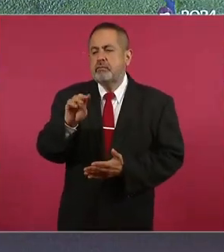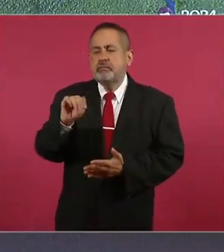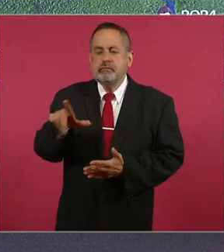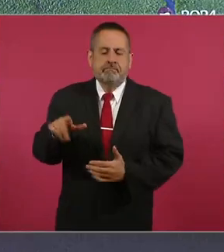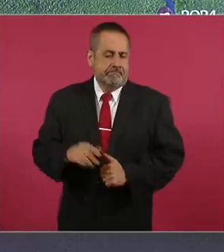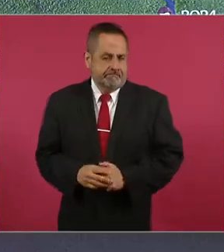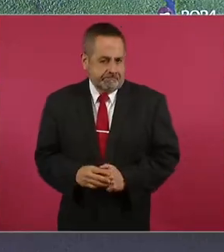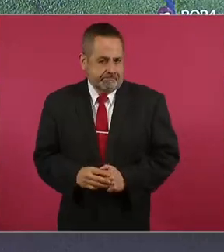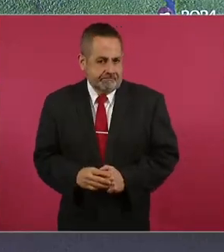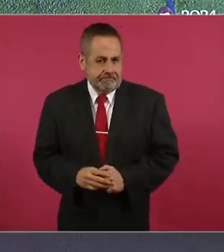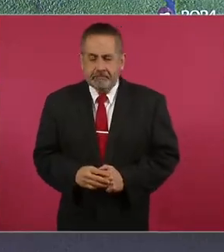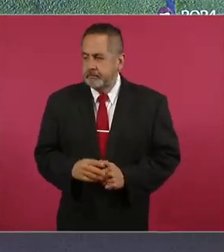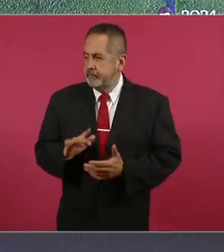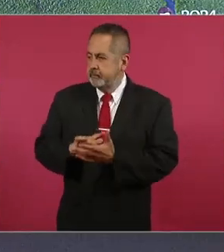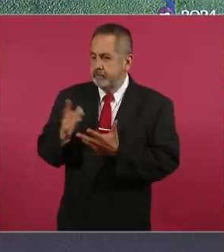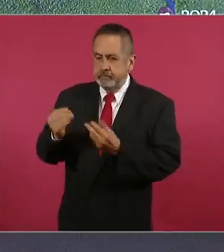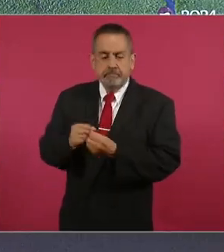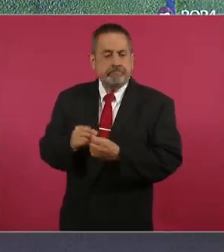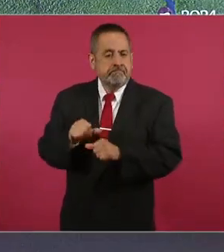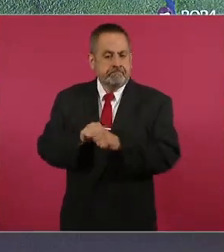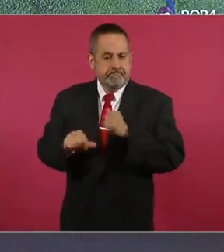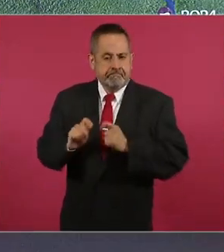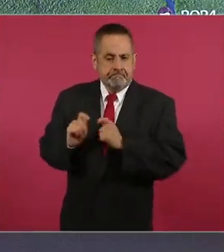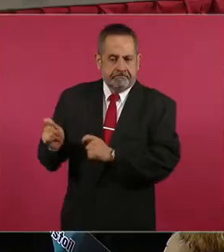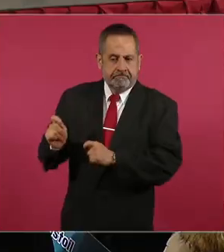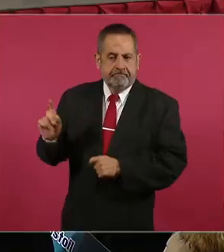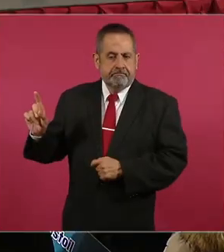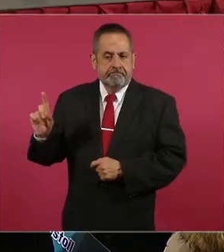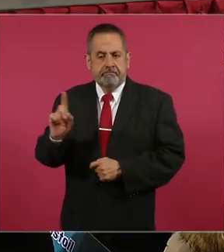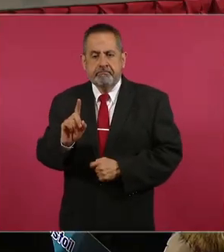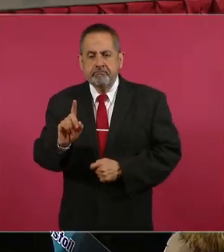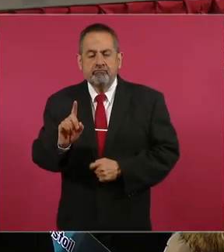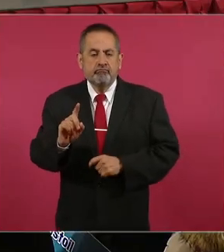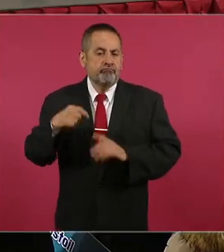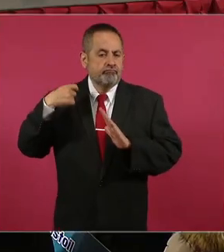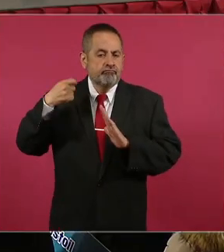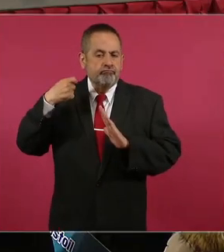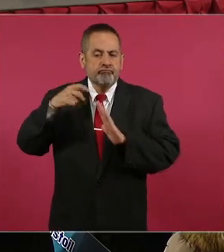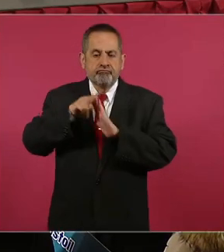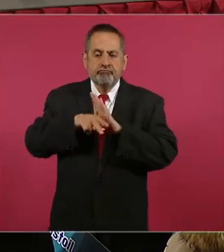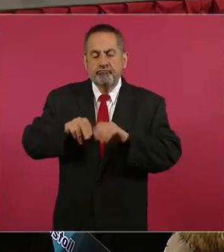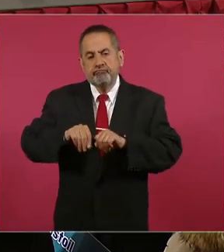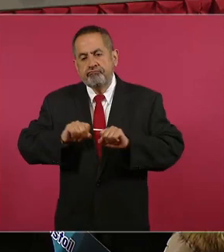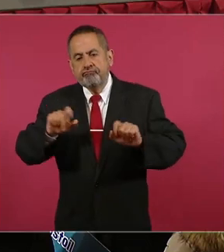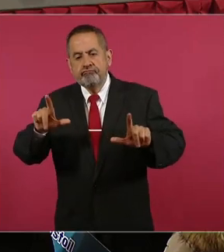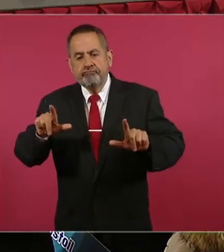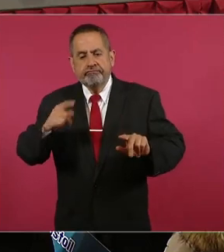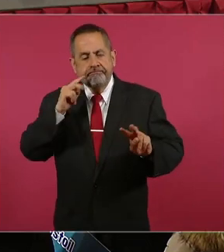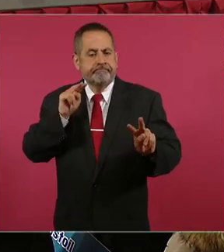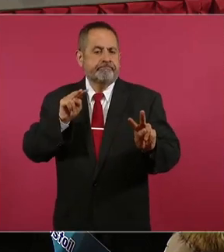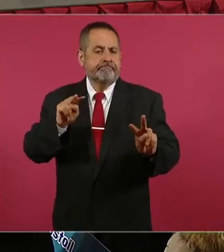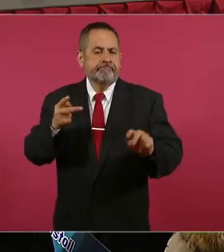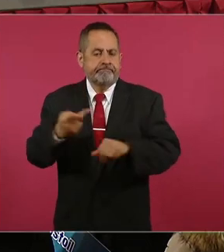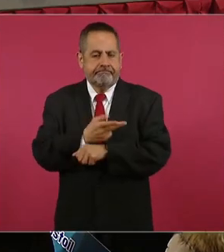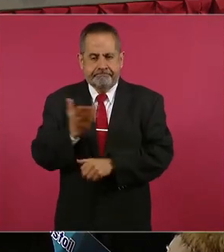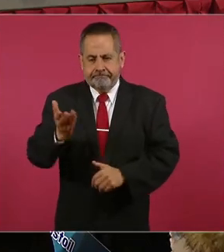Muchísimas gracias. A continuación, señor presidente, pasaremos un pequeño video de los resultados de la operación.